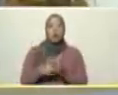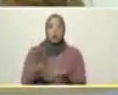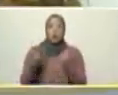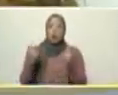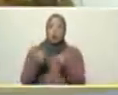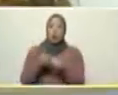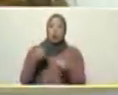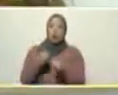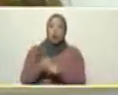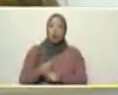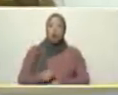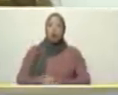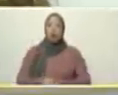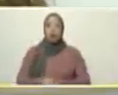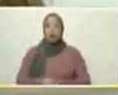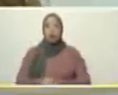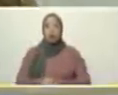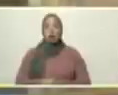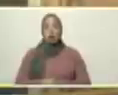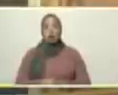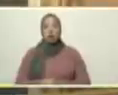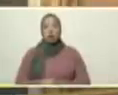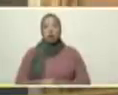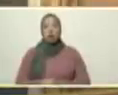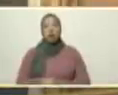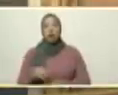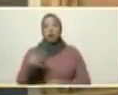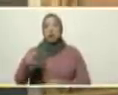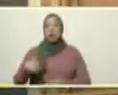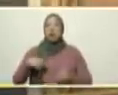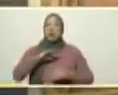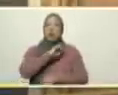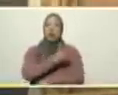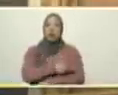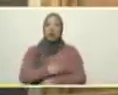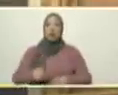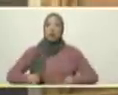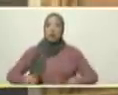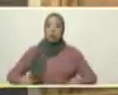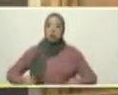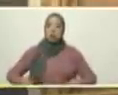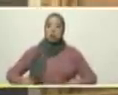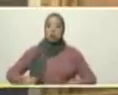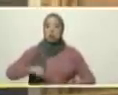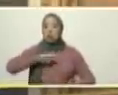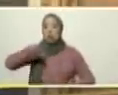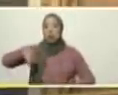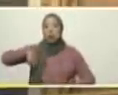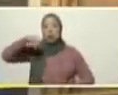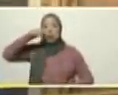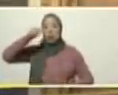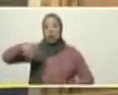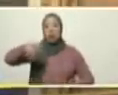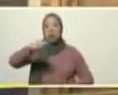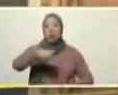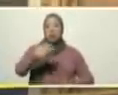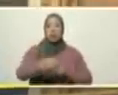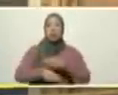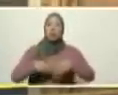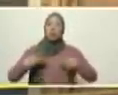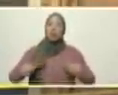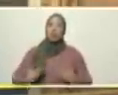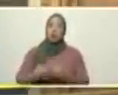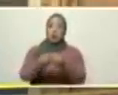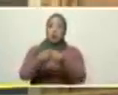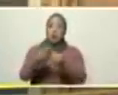Estado. La ejecución física, aquí entre nosotros está, entre otros, el compañero